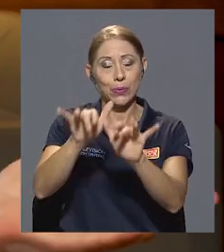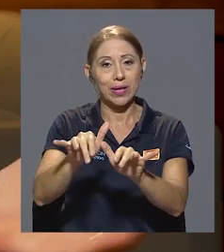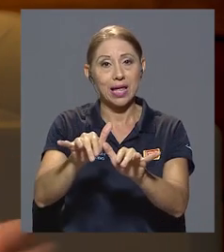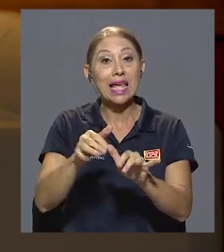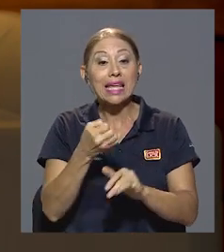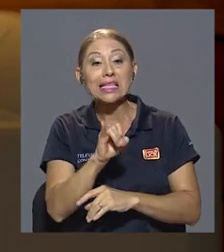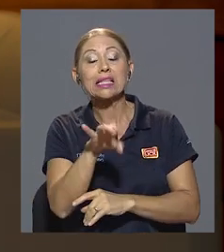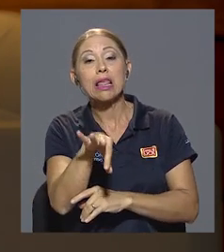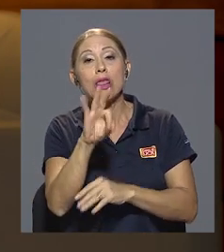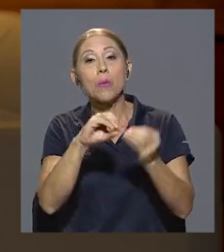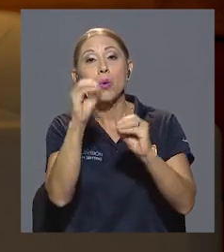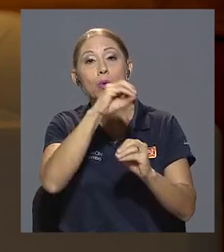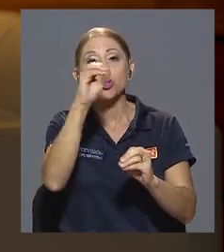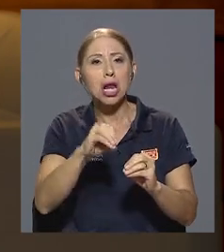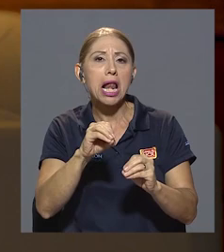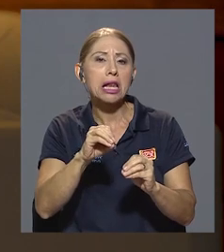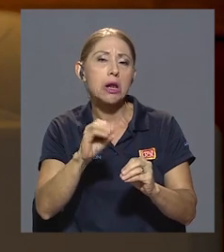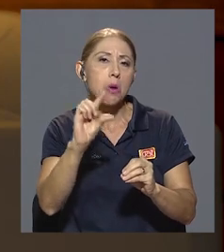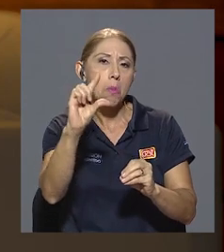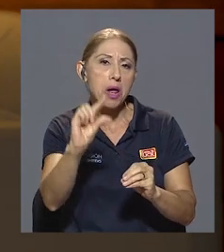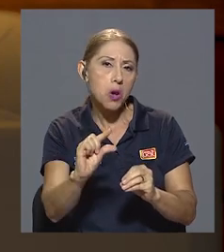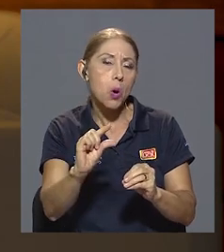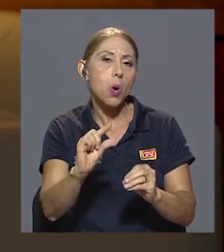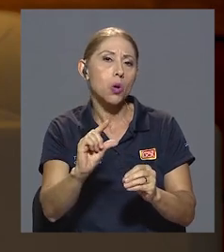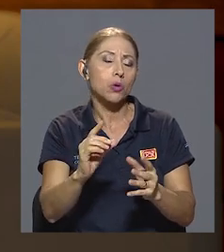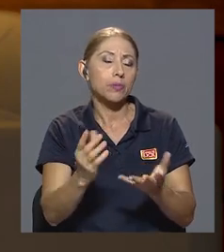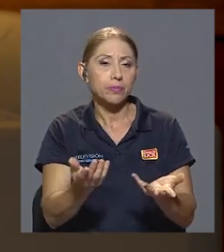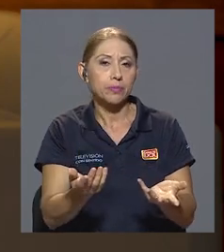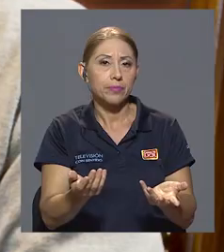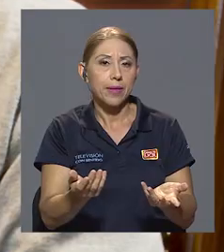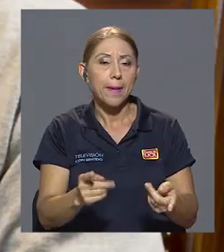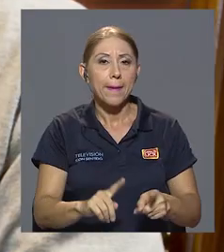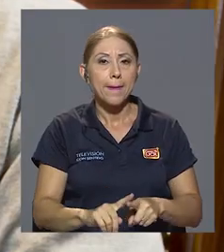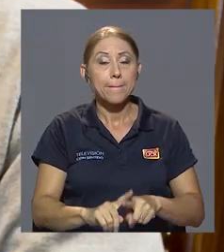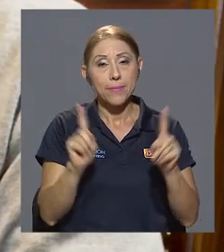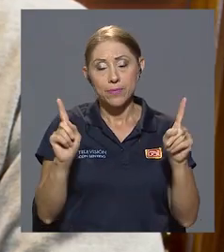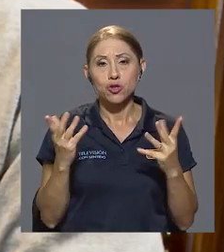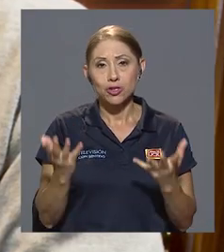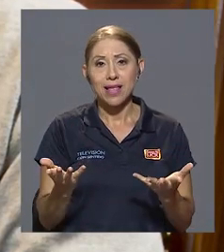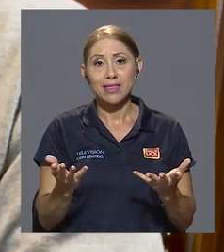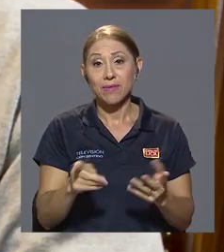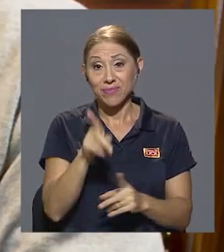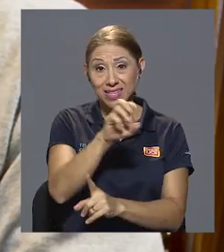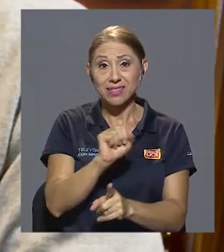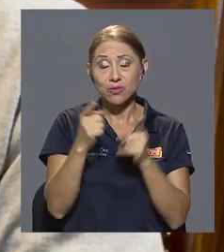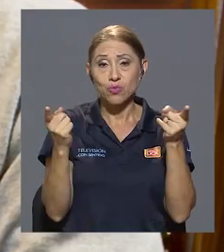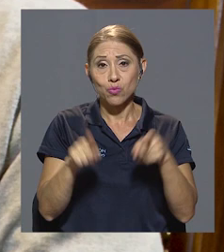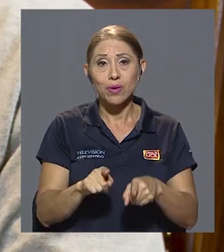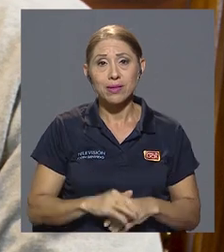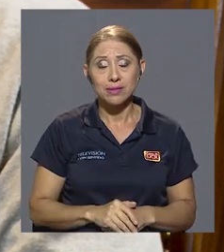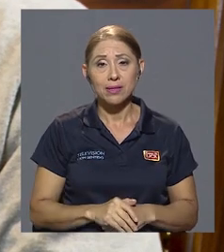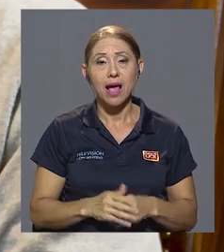a ser quizá menor o verdadero en términos absolutos incluso que no obstante es un fenómeno presente